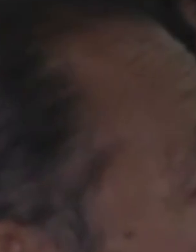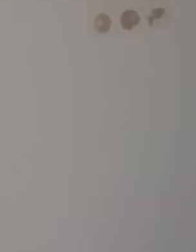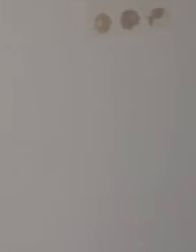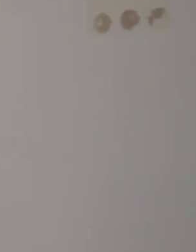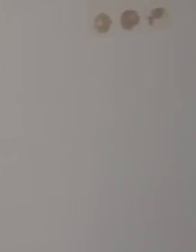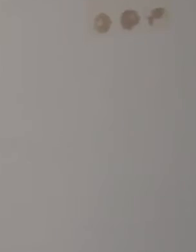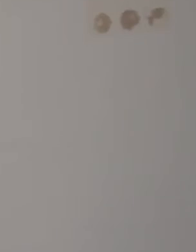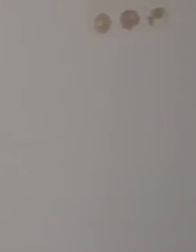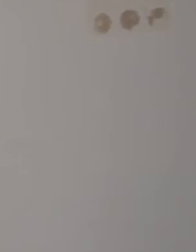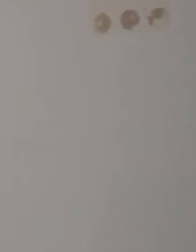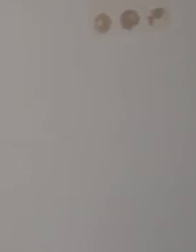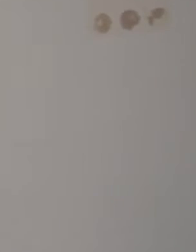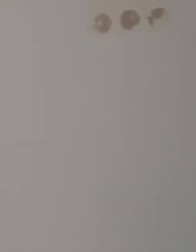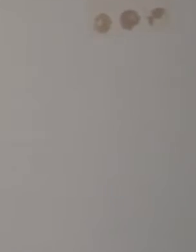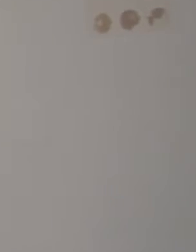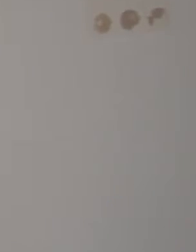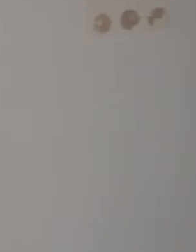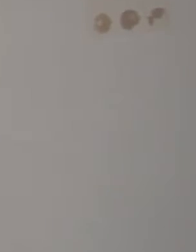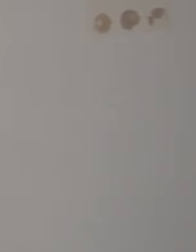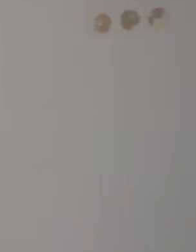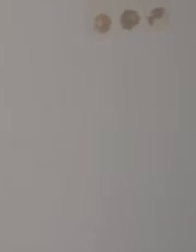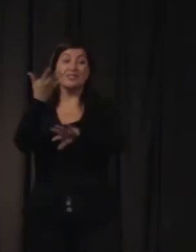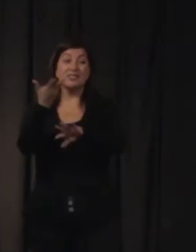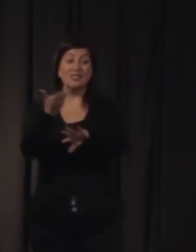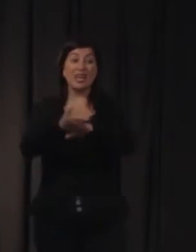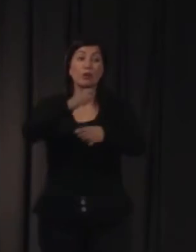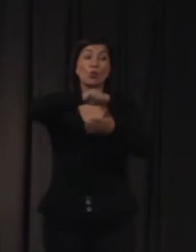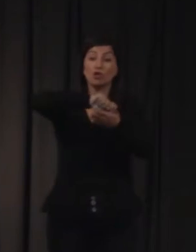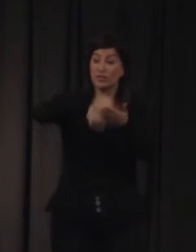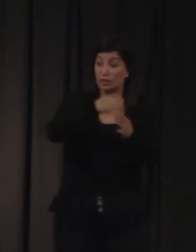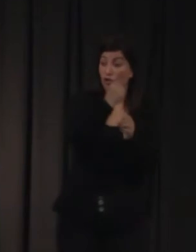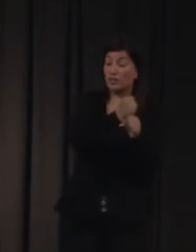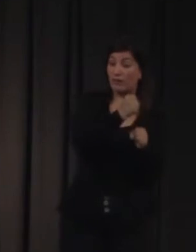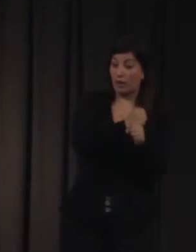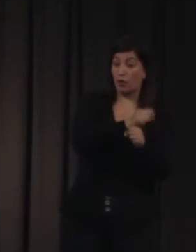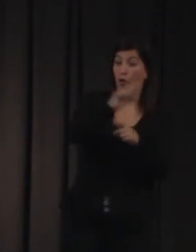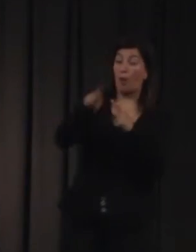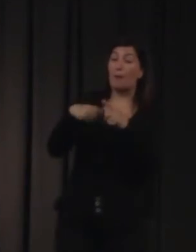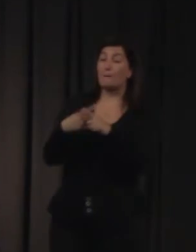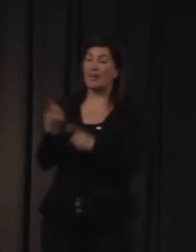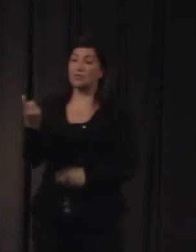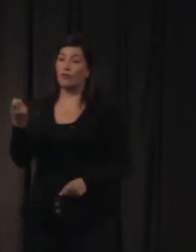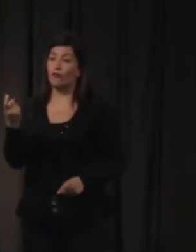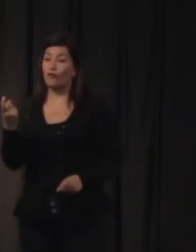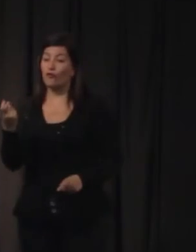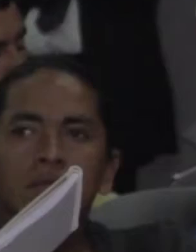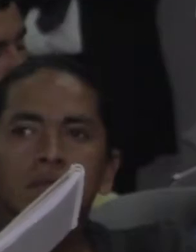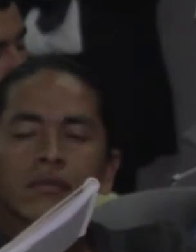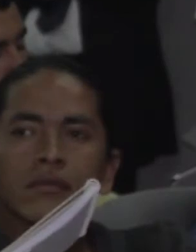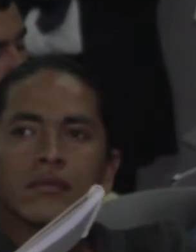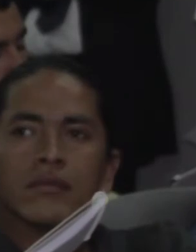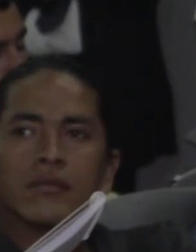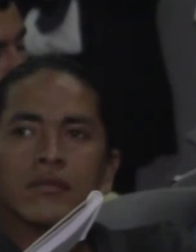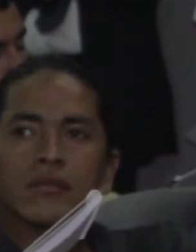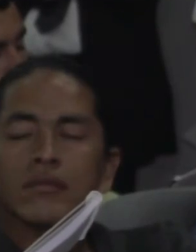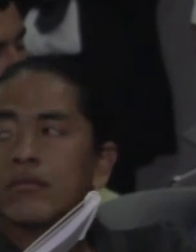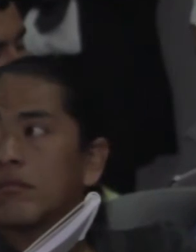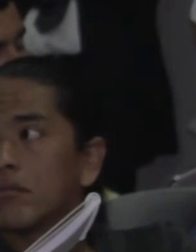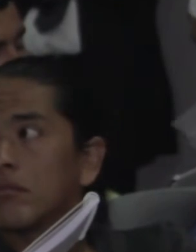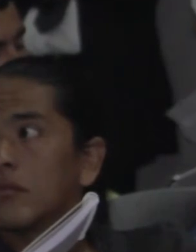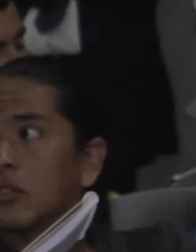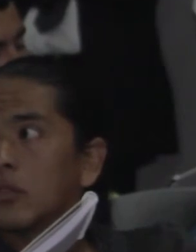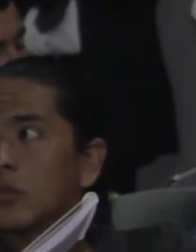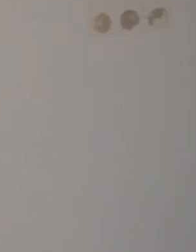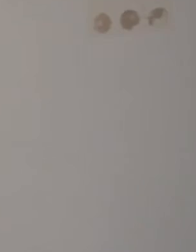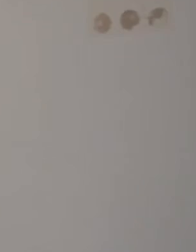que es muy buena para nosotros sobre todo para nuestra carrera porque nosotros vamos a llegar con esta información llegar a nuestros vecinos porque de